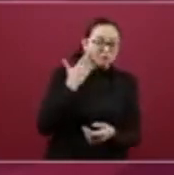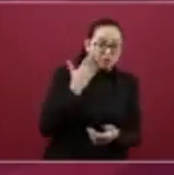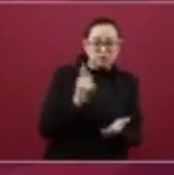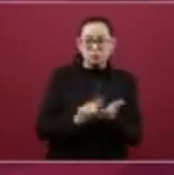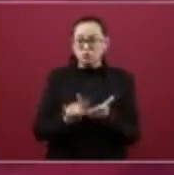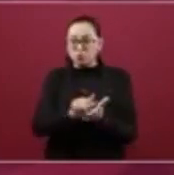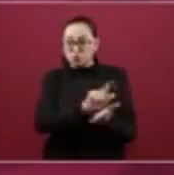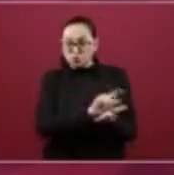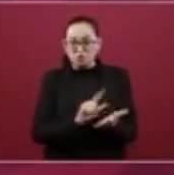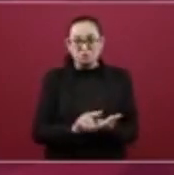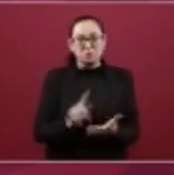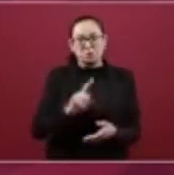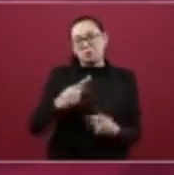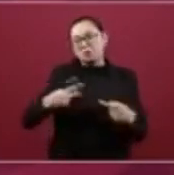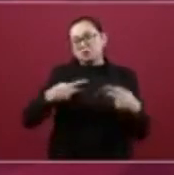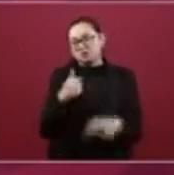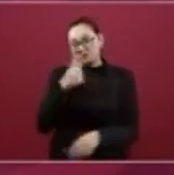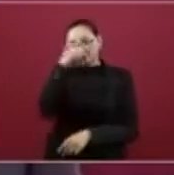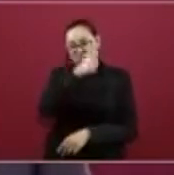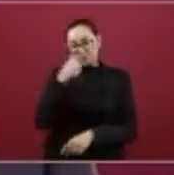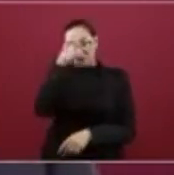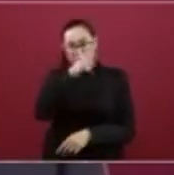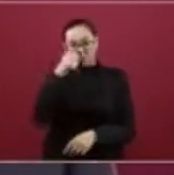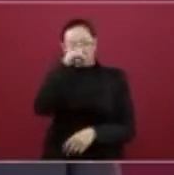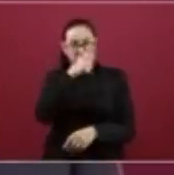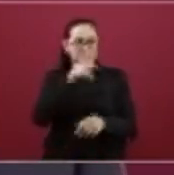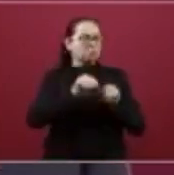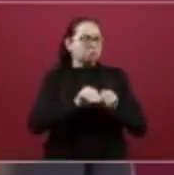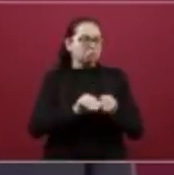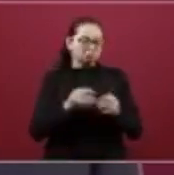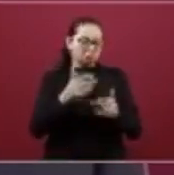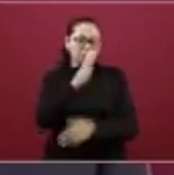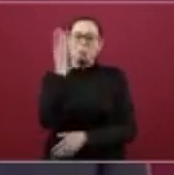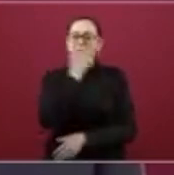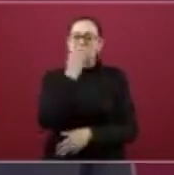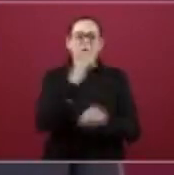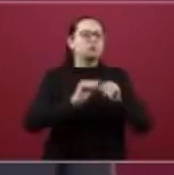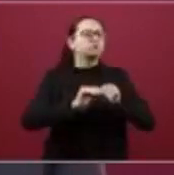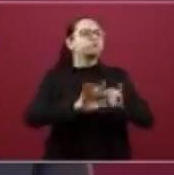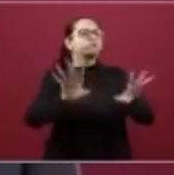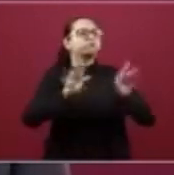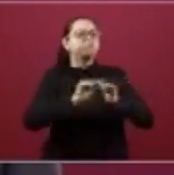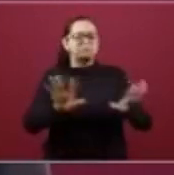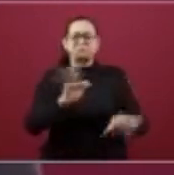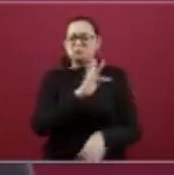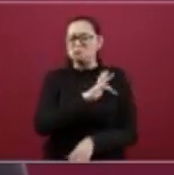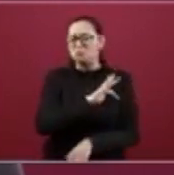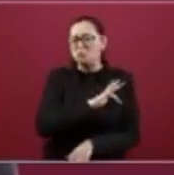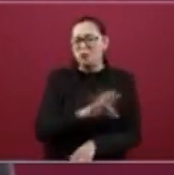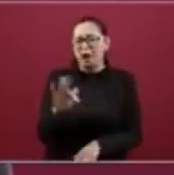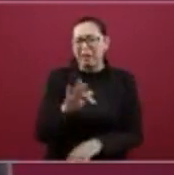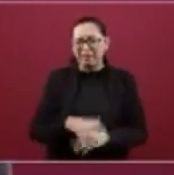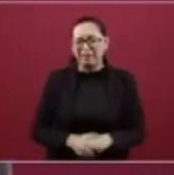hablar de un pasaje bíblico y en las redes sociales sí pienso,